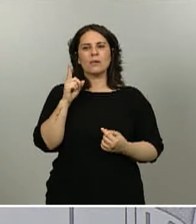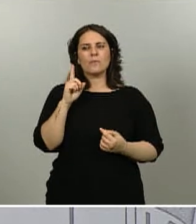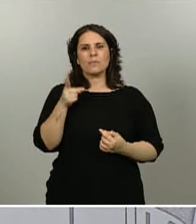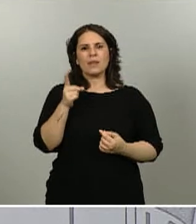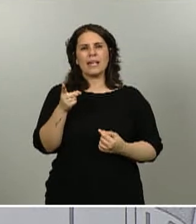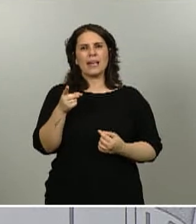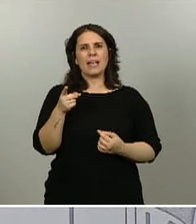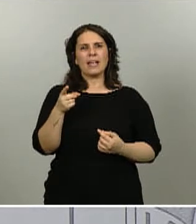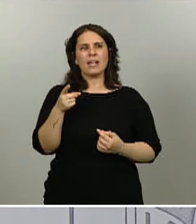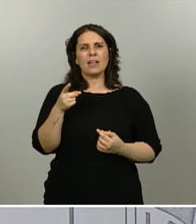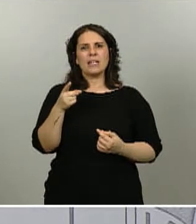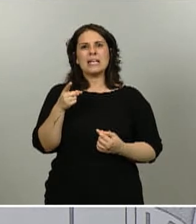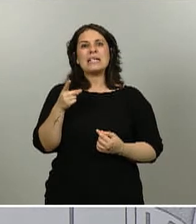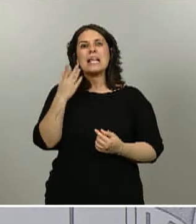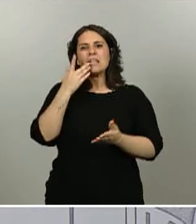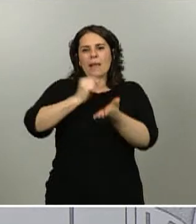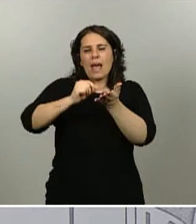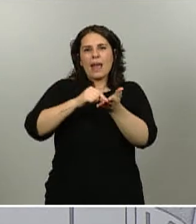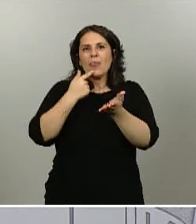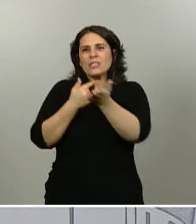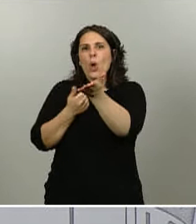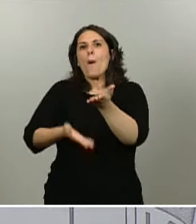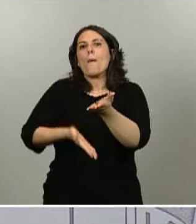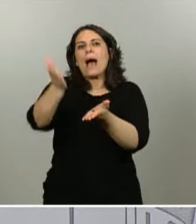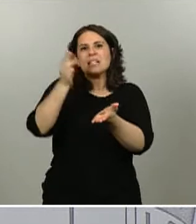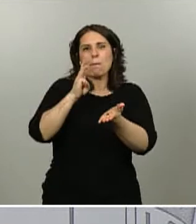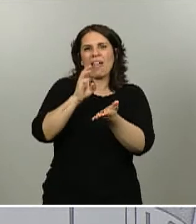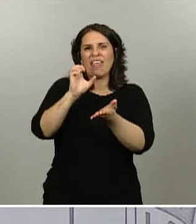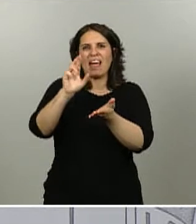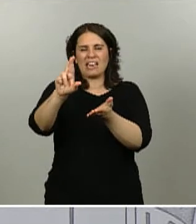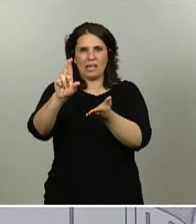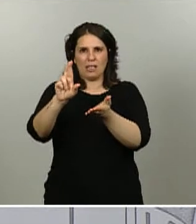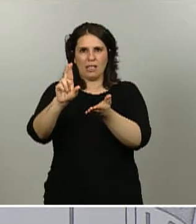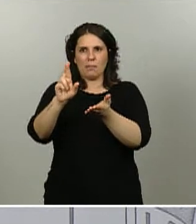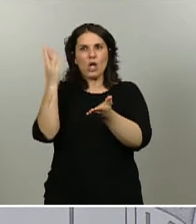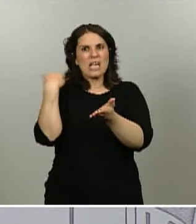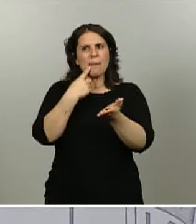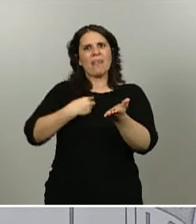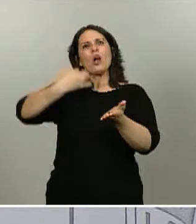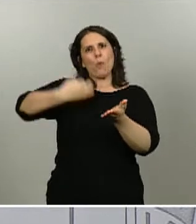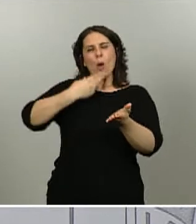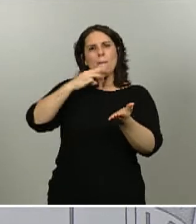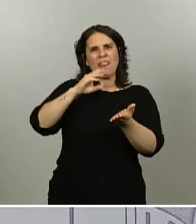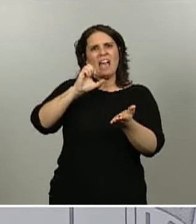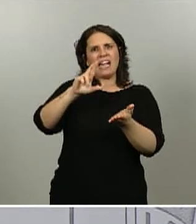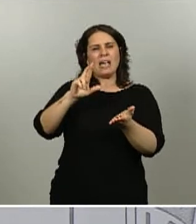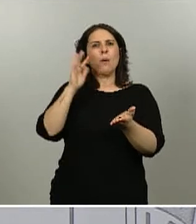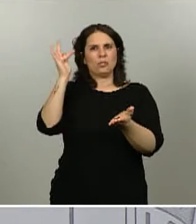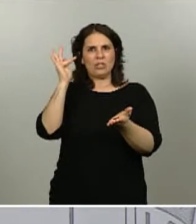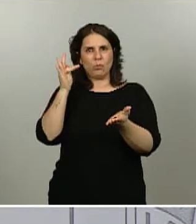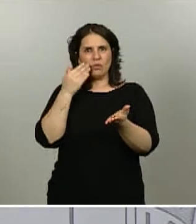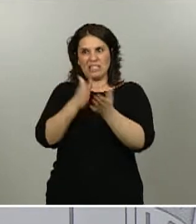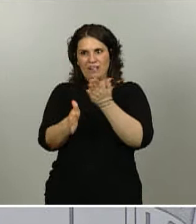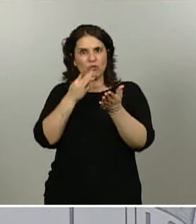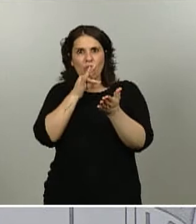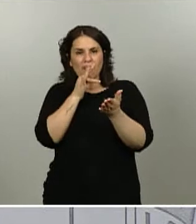una PCR antes de haber tenido el resultado y por lo tanto no se tenía el resultado ni positivo ni negativo y se consideraba como caso